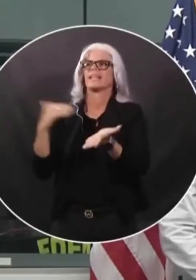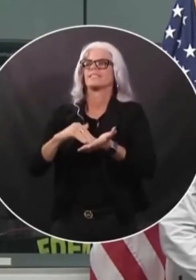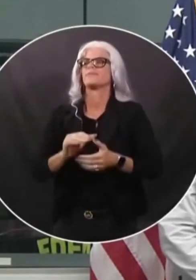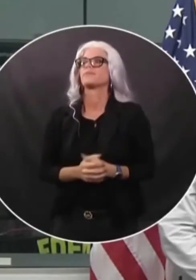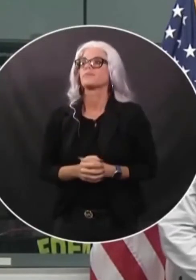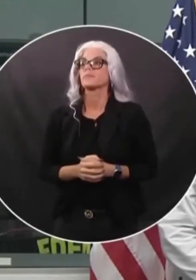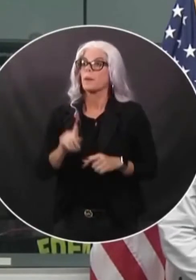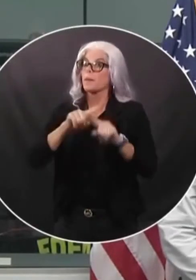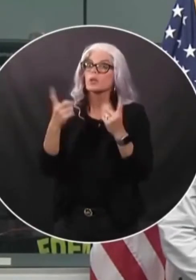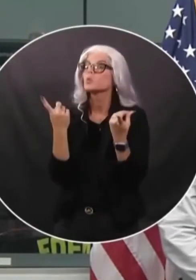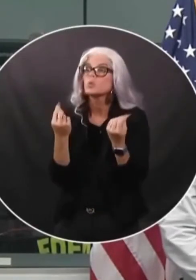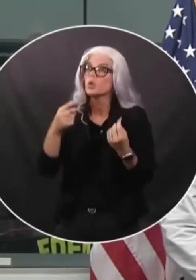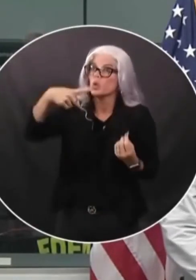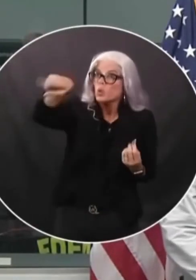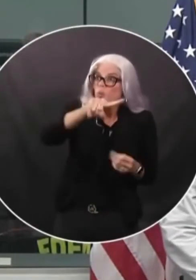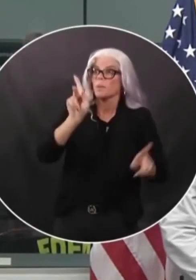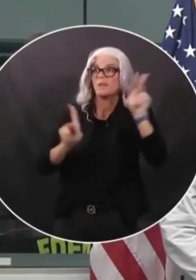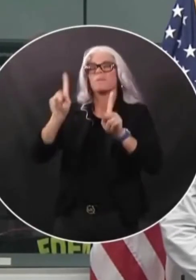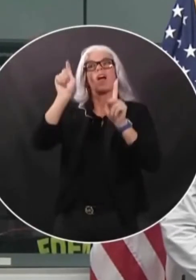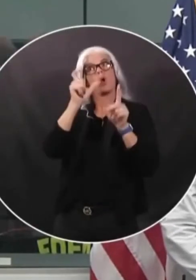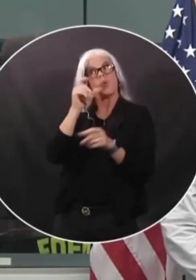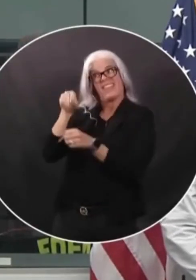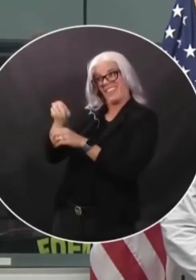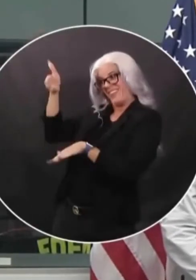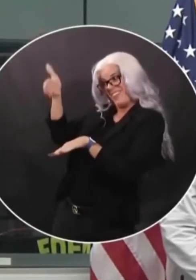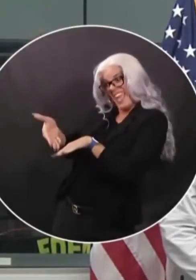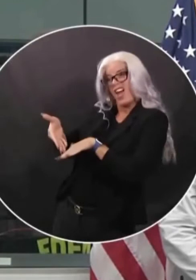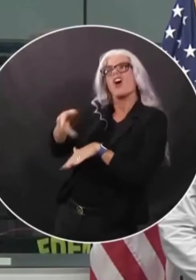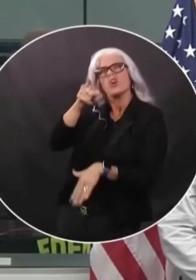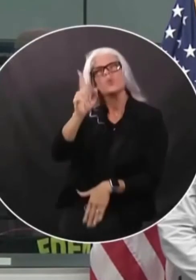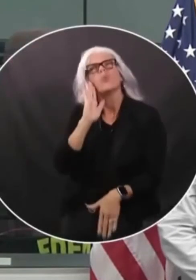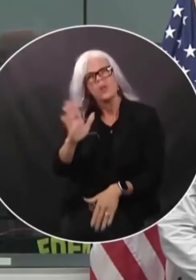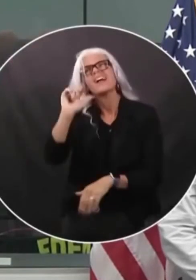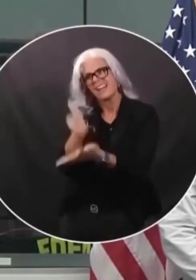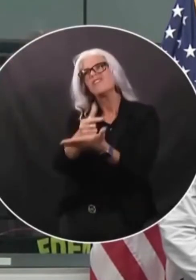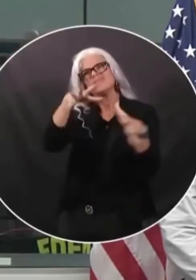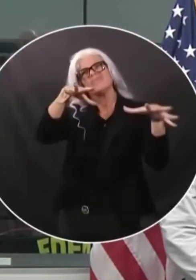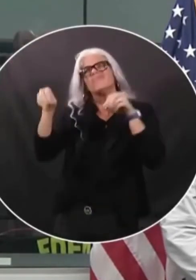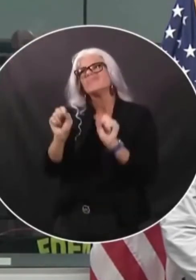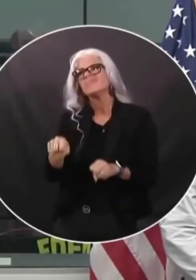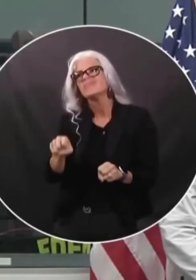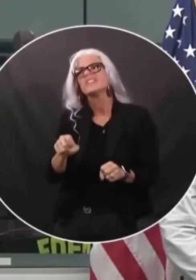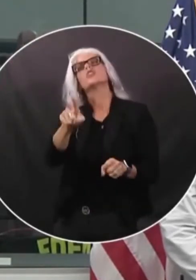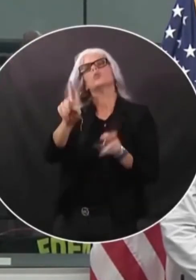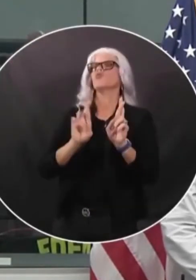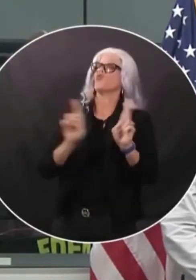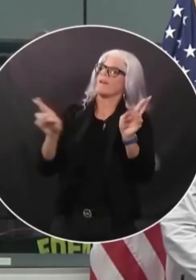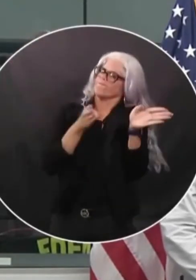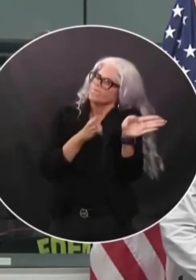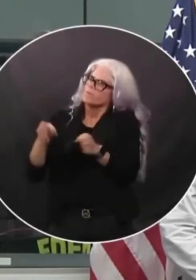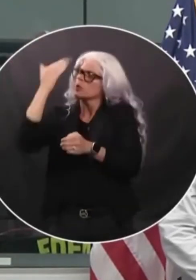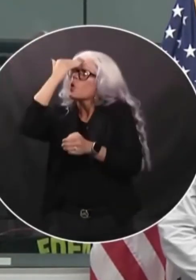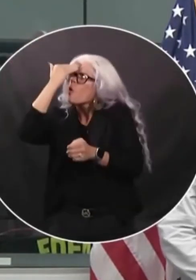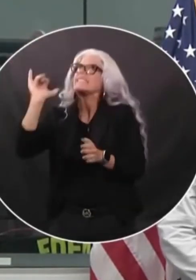La gente debe estar preparada. Si se encuentra en esta región y va a haber una interrupción del suministro eléctrico, planifíquelo. Comprenda que eso sucederá incluso